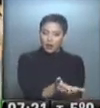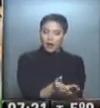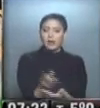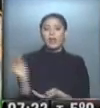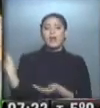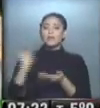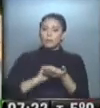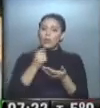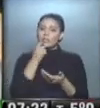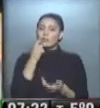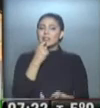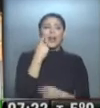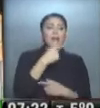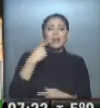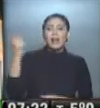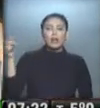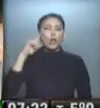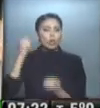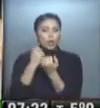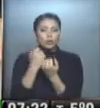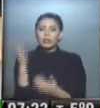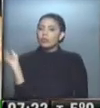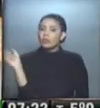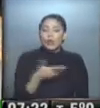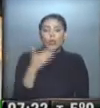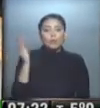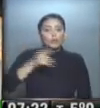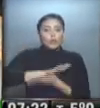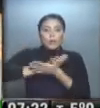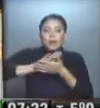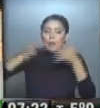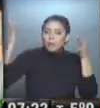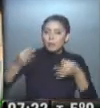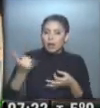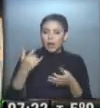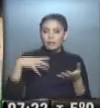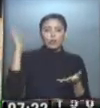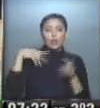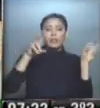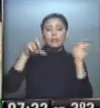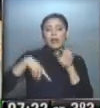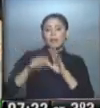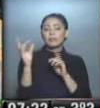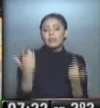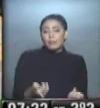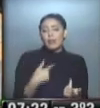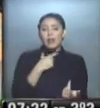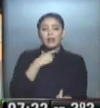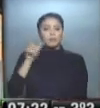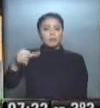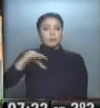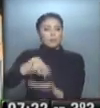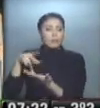nos miden cuántas veces hablamos digo hay una enorme transparencia en la cuestión legislativa lo mismo se le reclama al sector privado digo